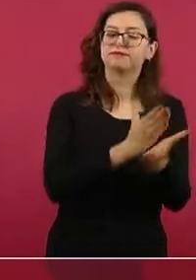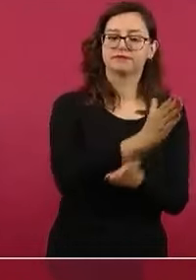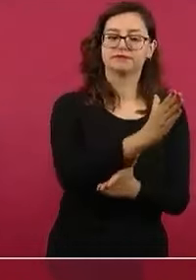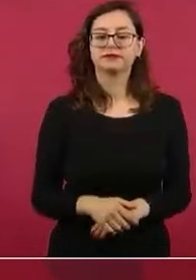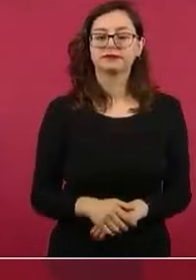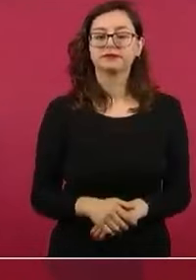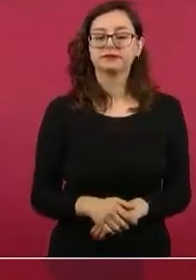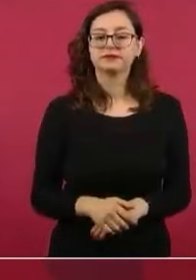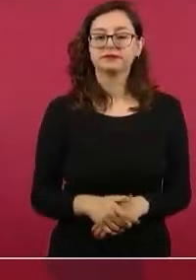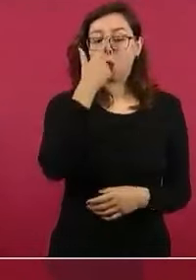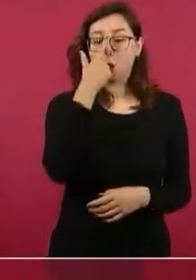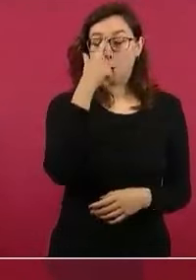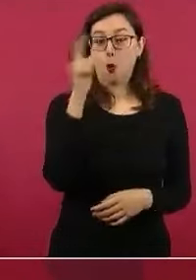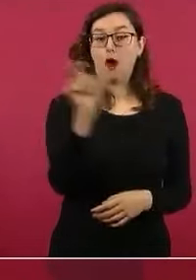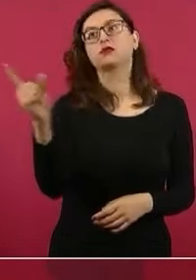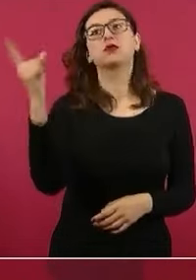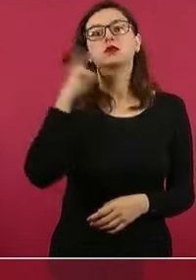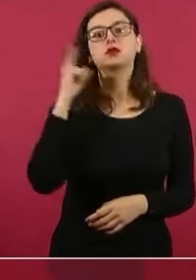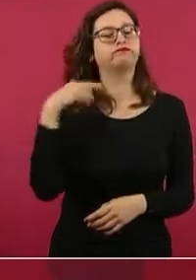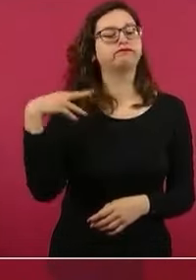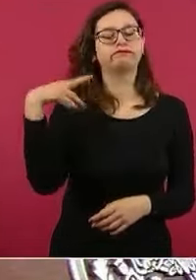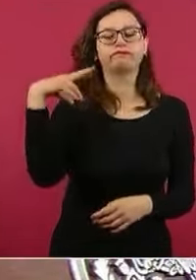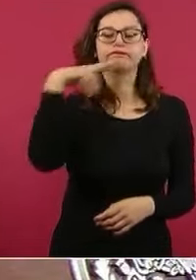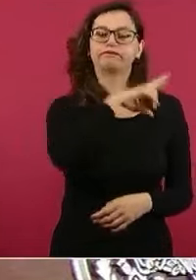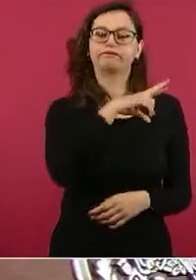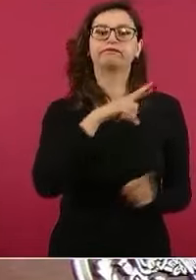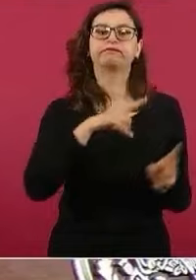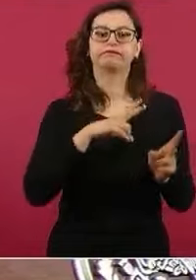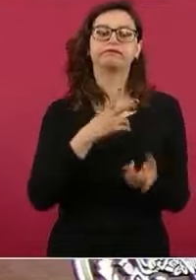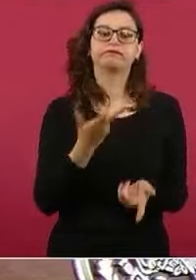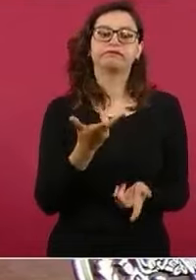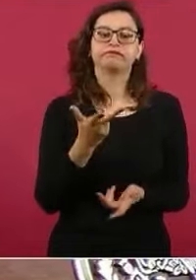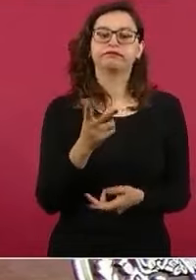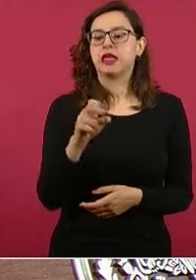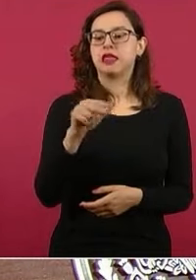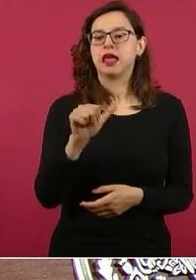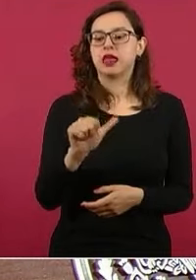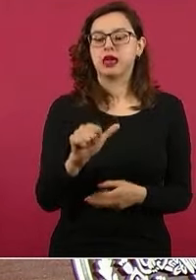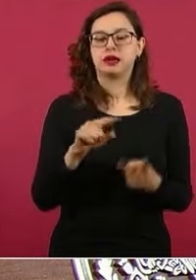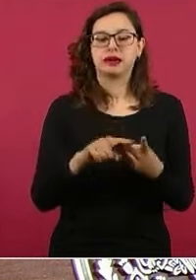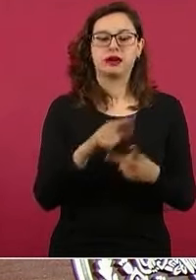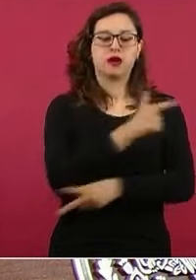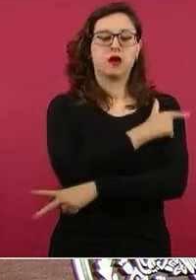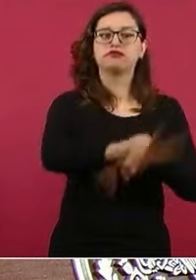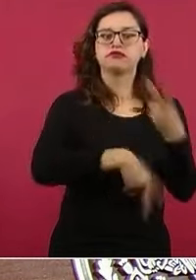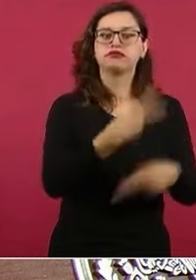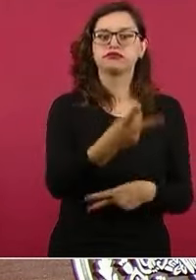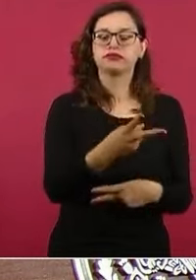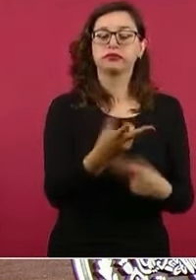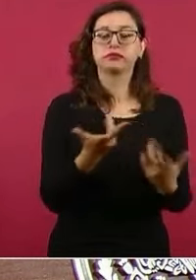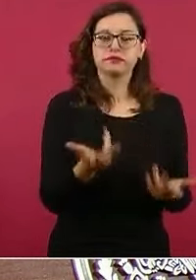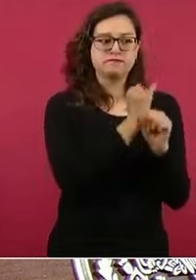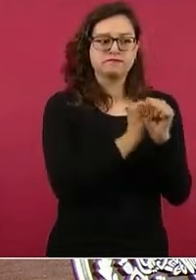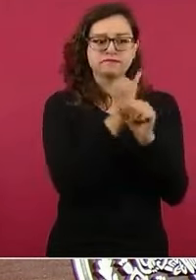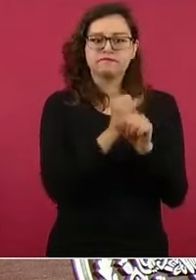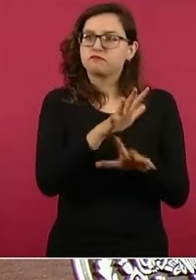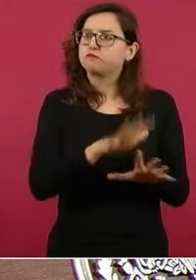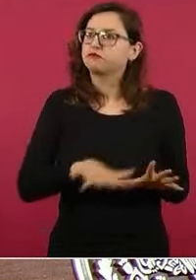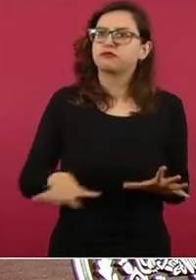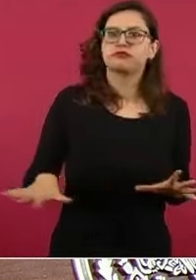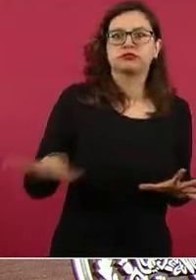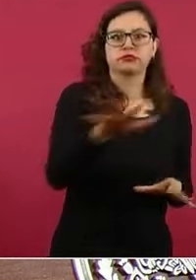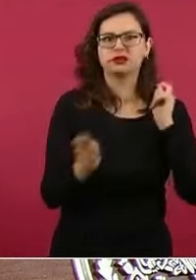se supo, de inmediato acudió personal de la Secretaría de la Defensa, de la Guardia Nacional. Se está